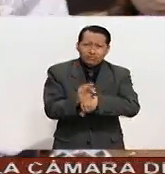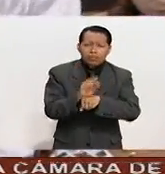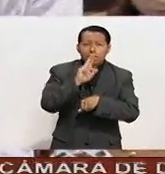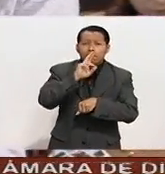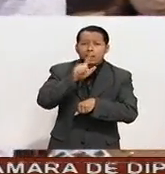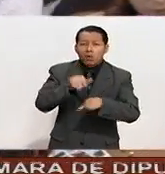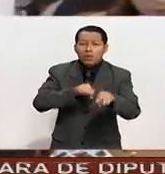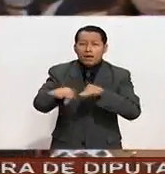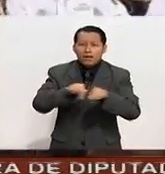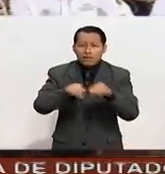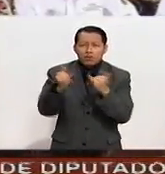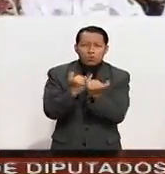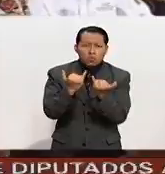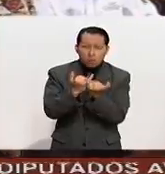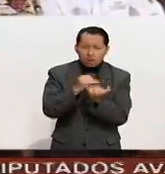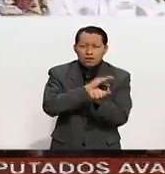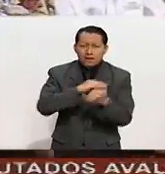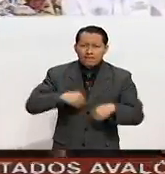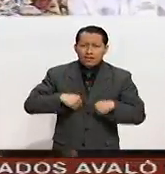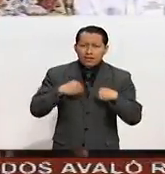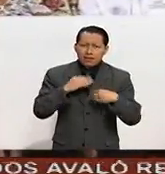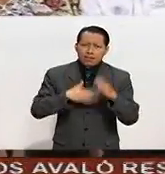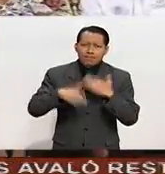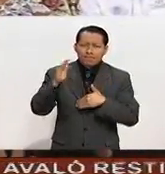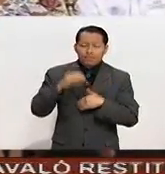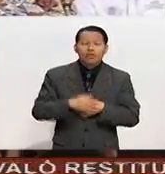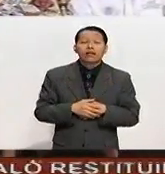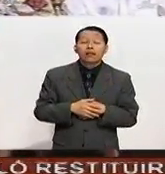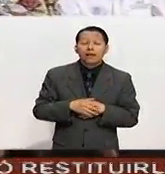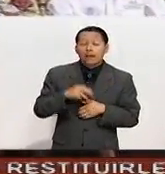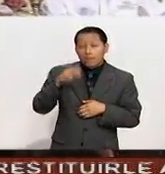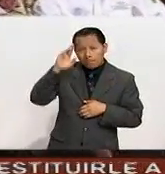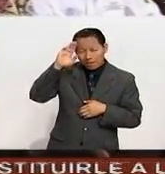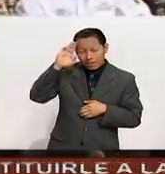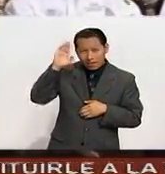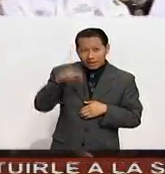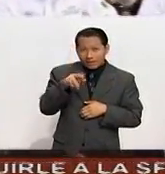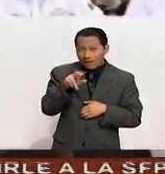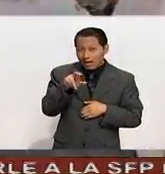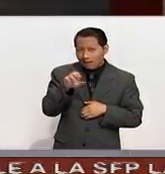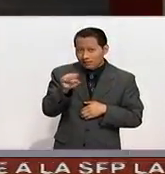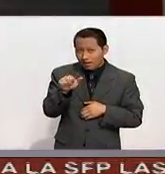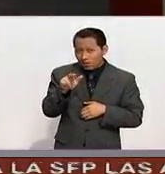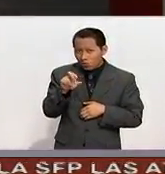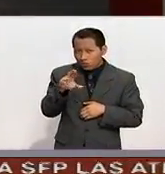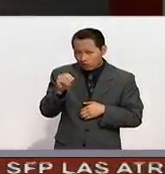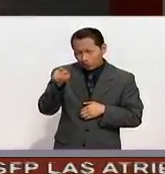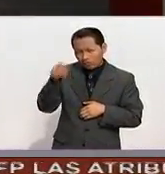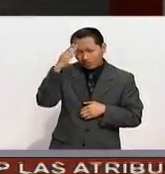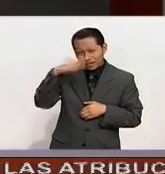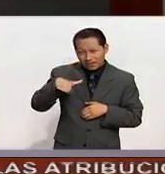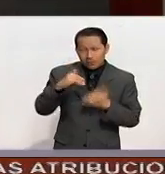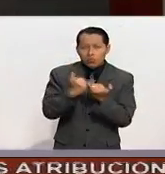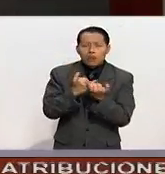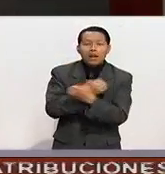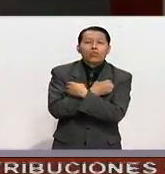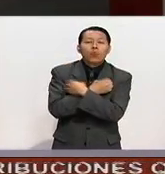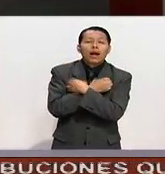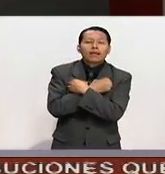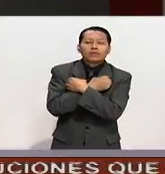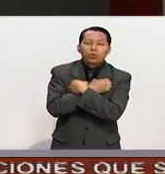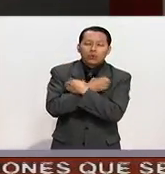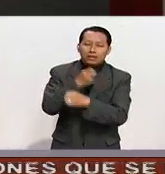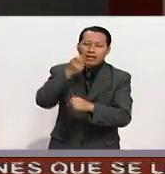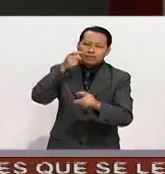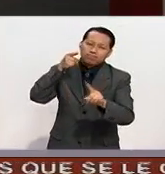y para desarrollarse en la vida. Así es, maestra Vanessa Rubio, seguramente usted lo sabe, la educación es el único camino